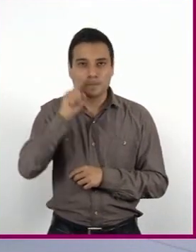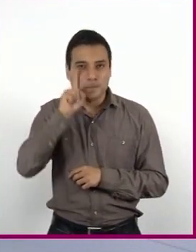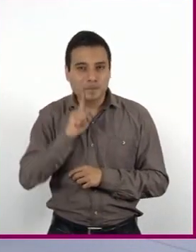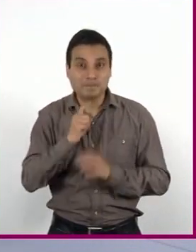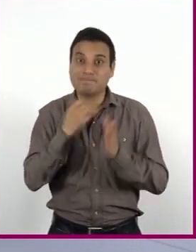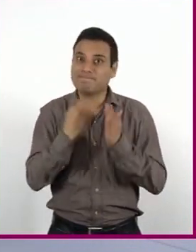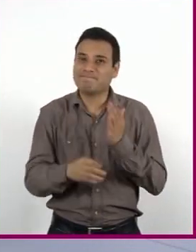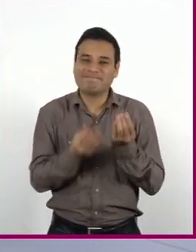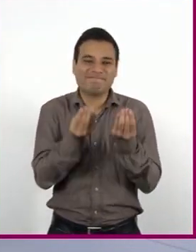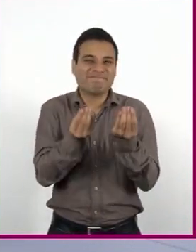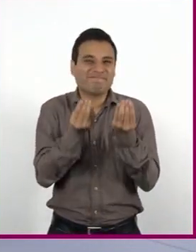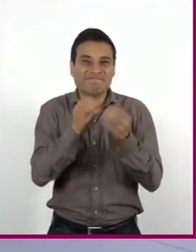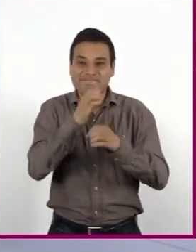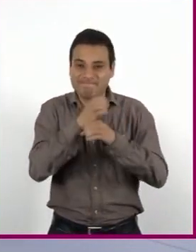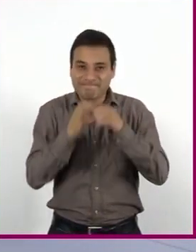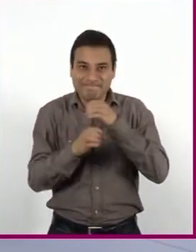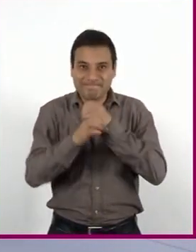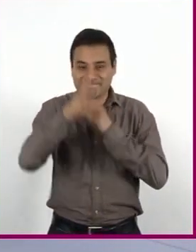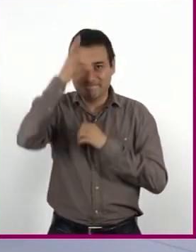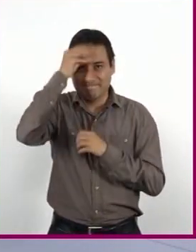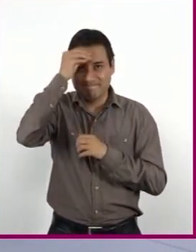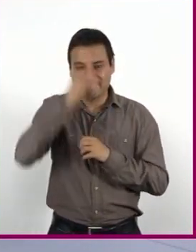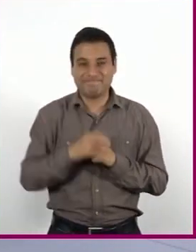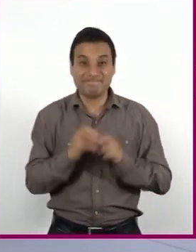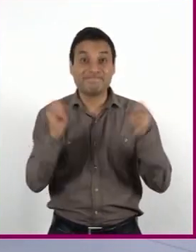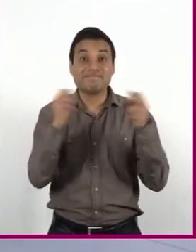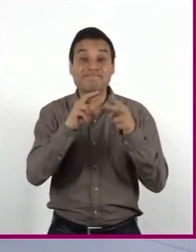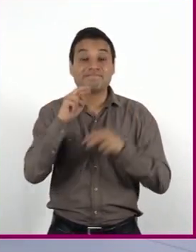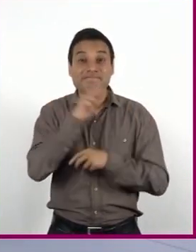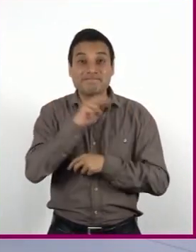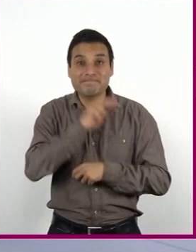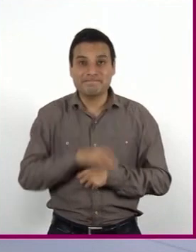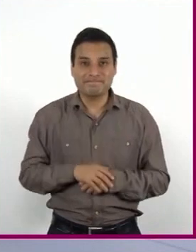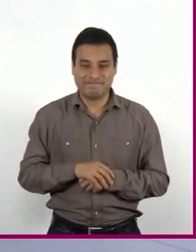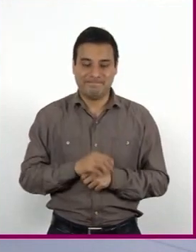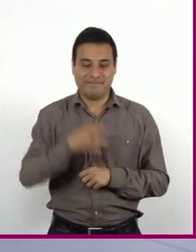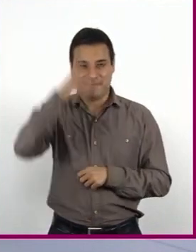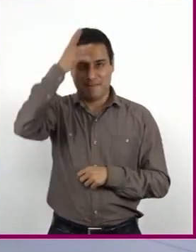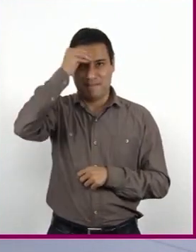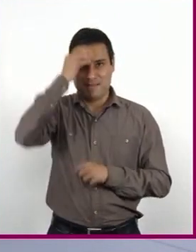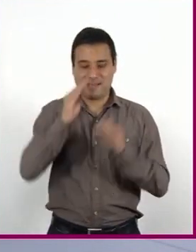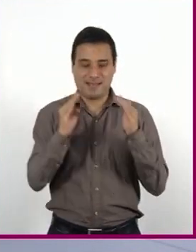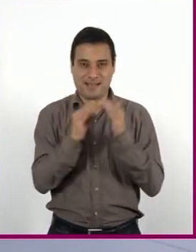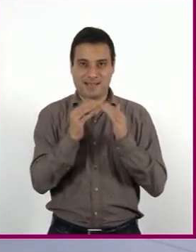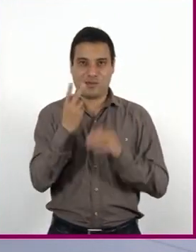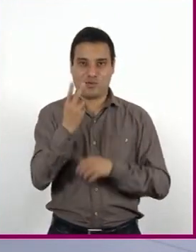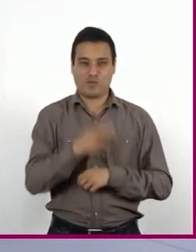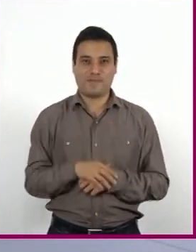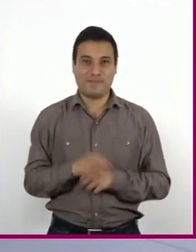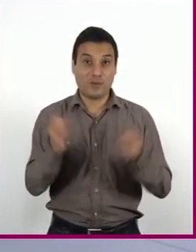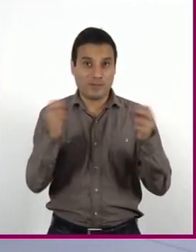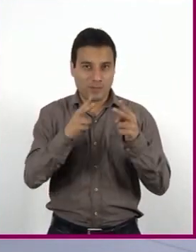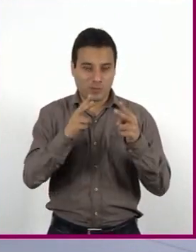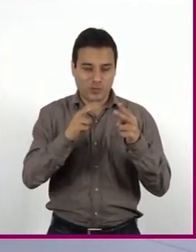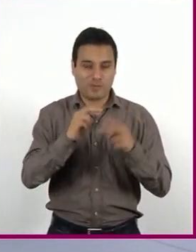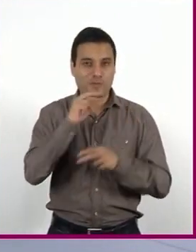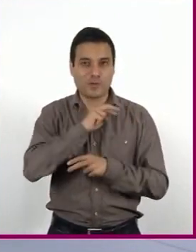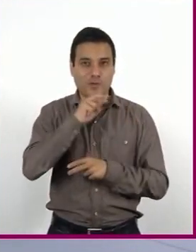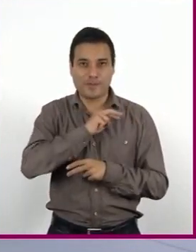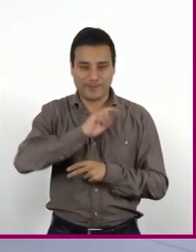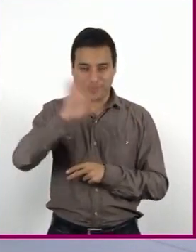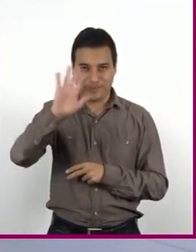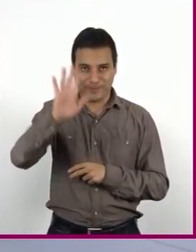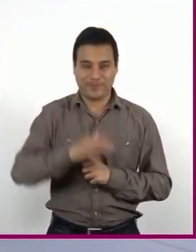por explorar y construir, así que nos vemos pronto aquí, en Aprende en Casa 2. Hasta la próxima. Hasta la